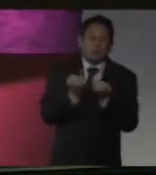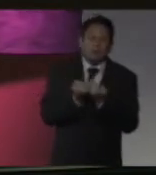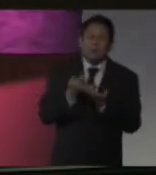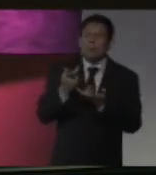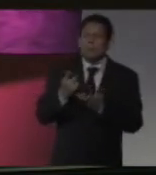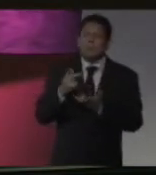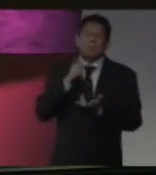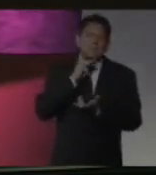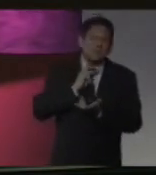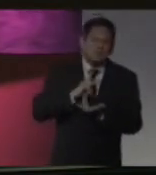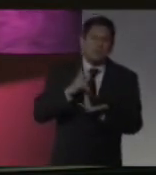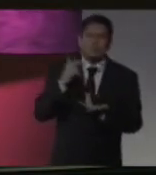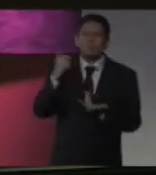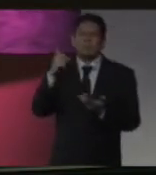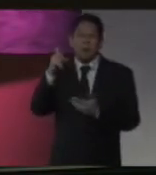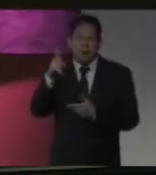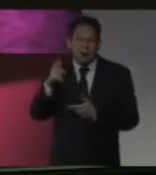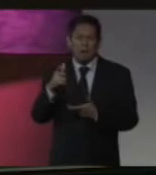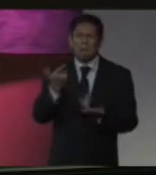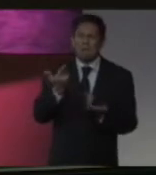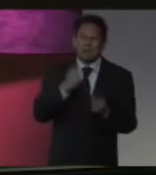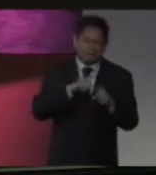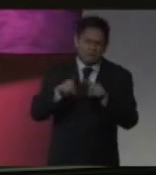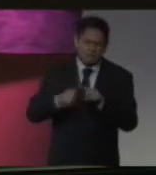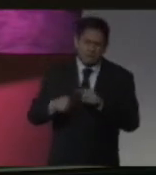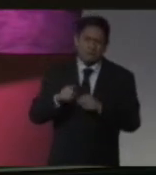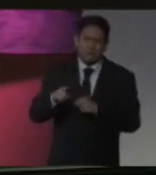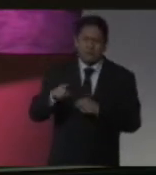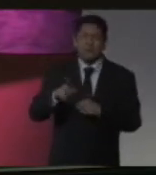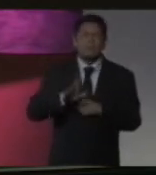galopantes. Llevamos 30 años